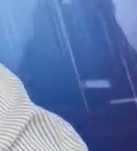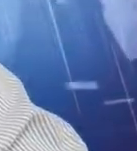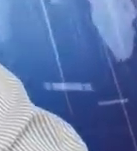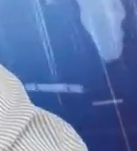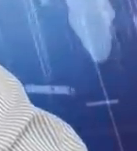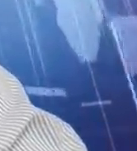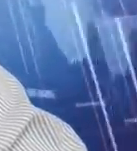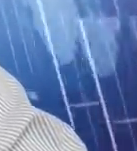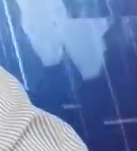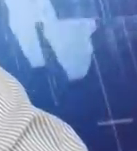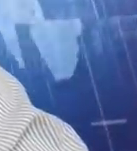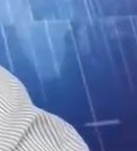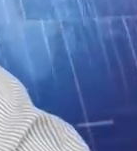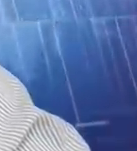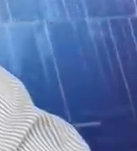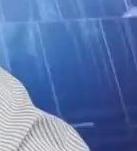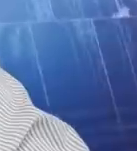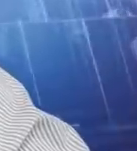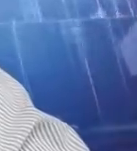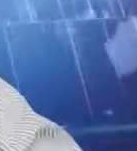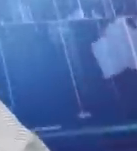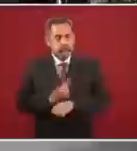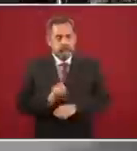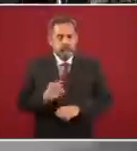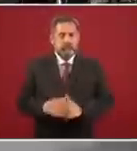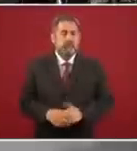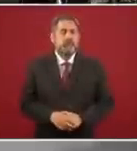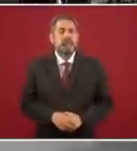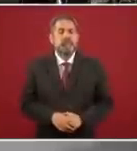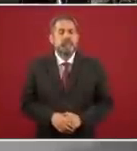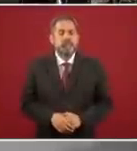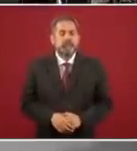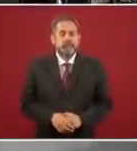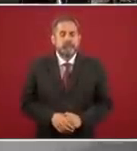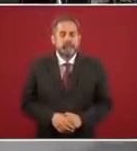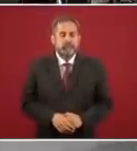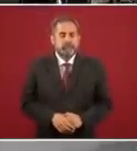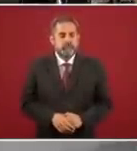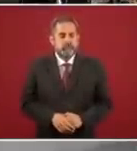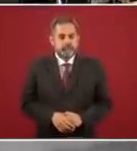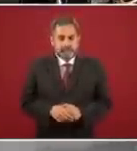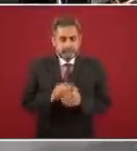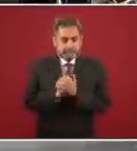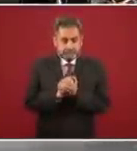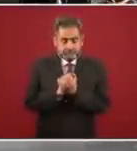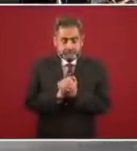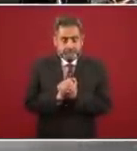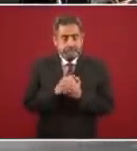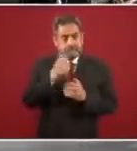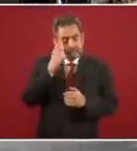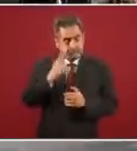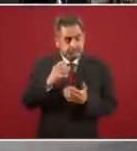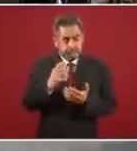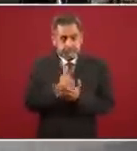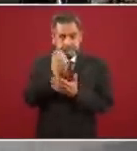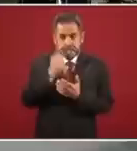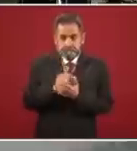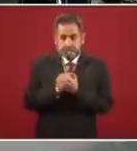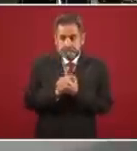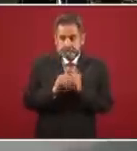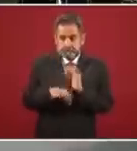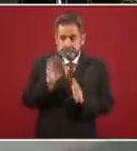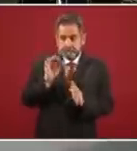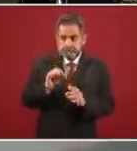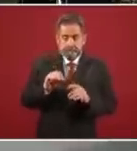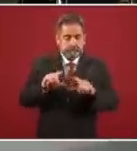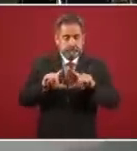escogió el día que se escogió, que fue el 15 de septiembre. Así lo dijo. El sorteo que tenemos nosotros programado